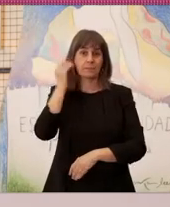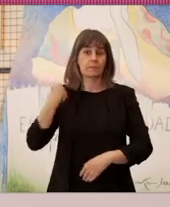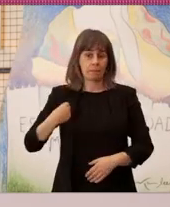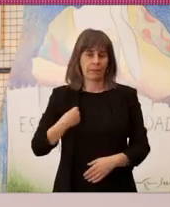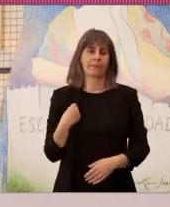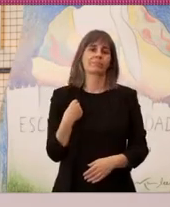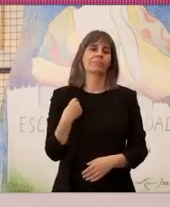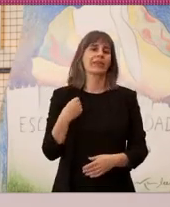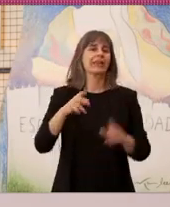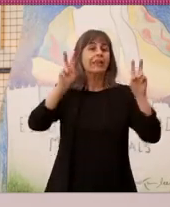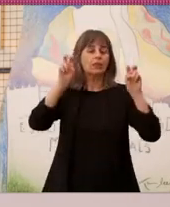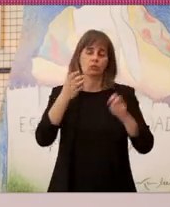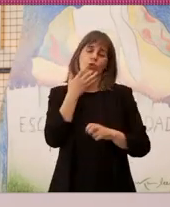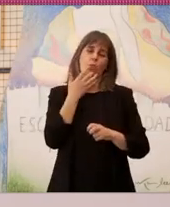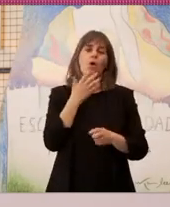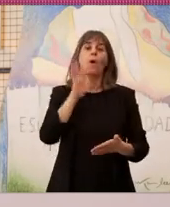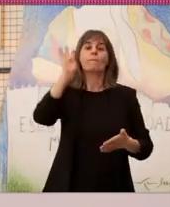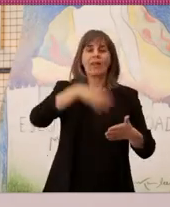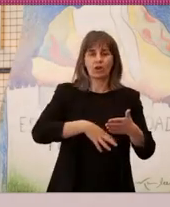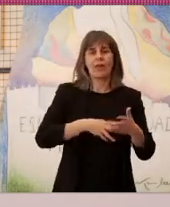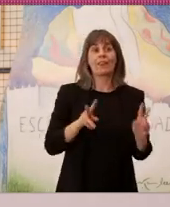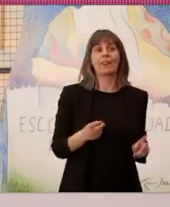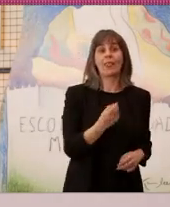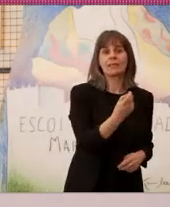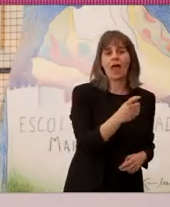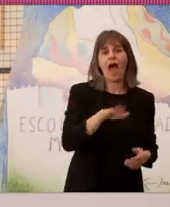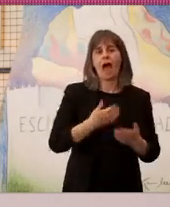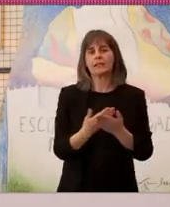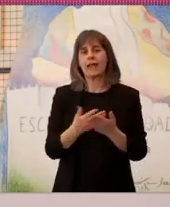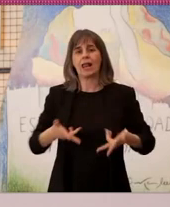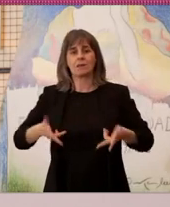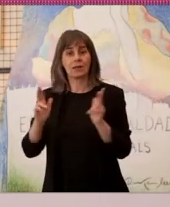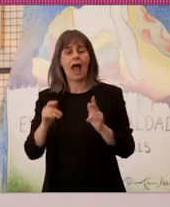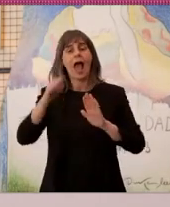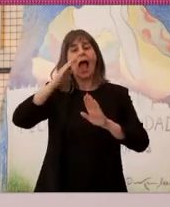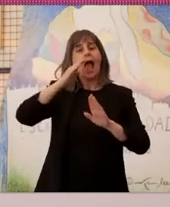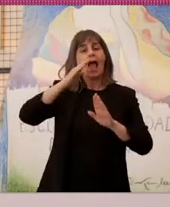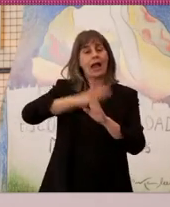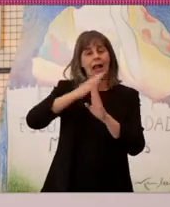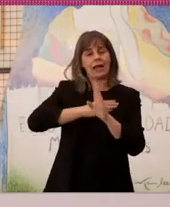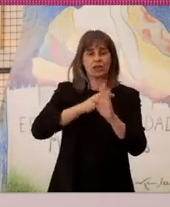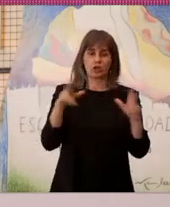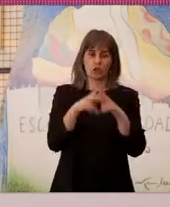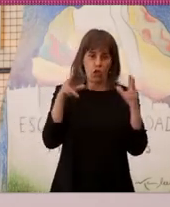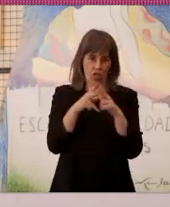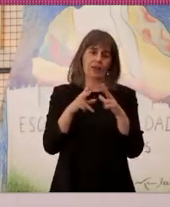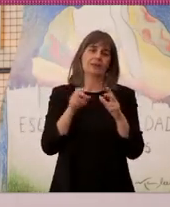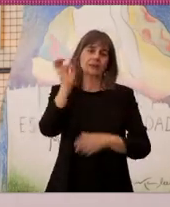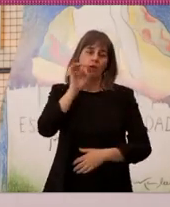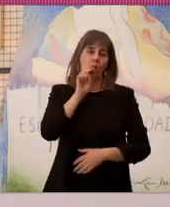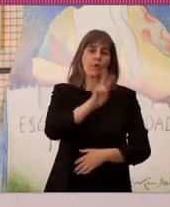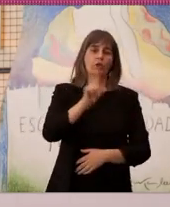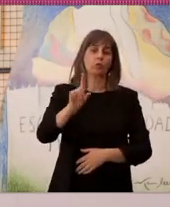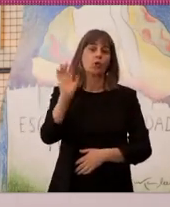de la necesidad a la libertad las clases sociales en el umbral del siglo XXI educar a las mujeres o el último